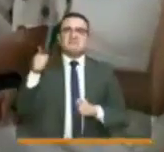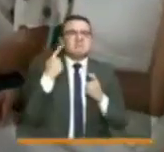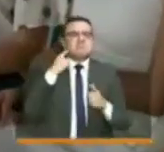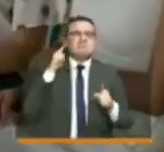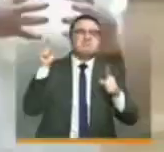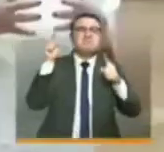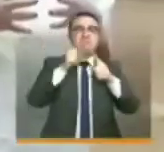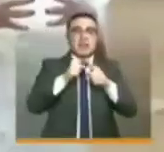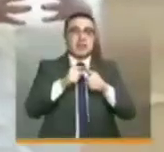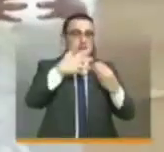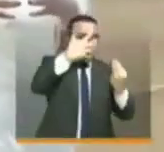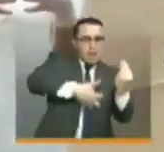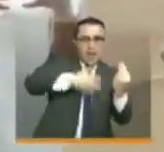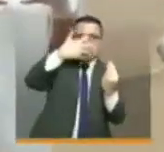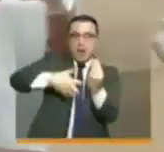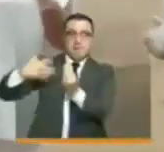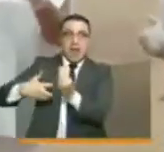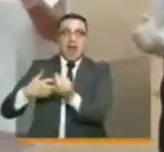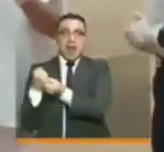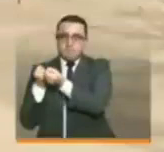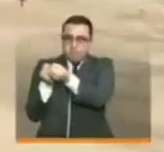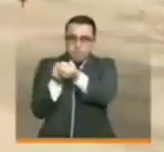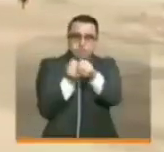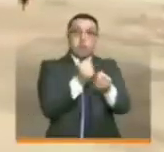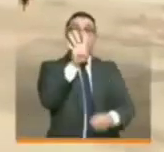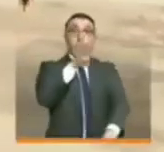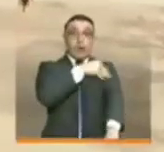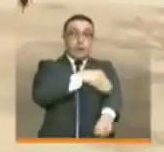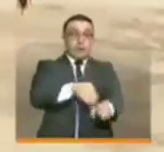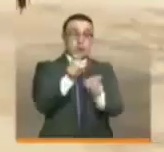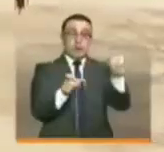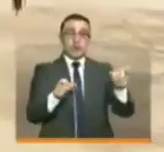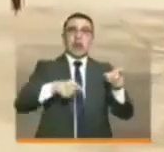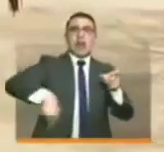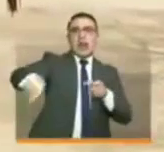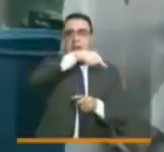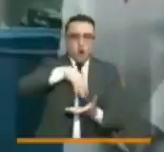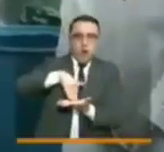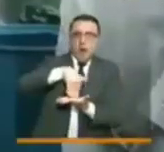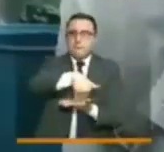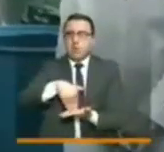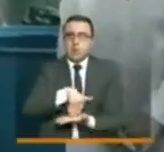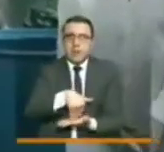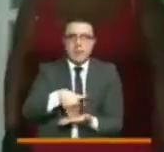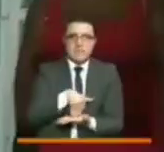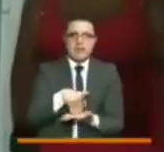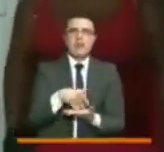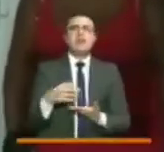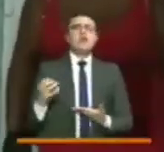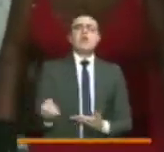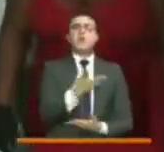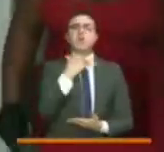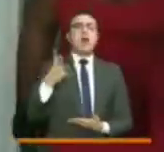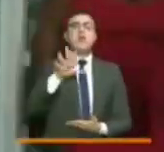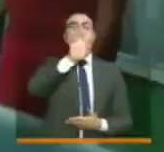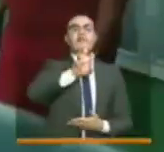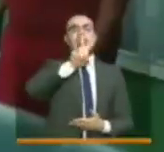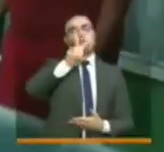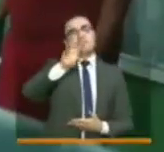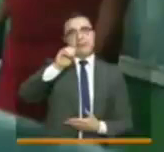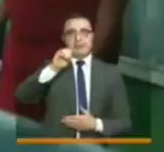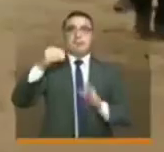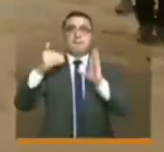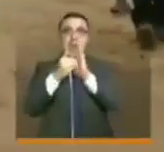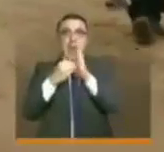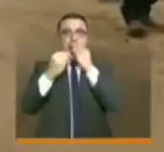articulación multisectorial ha beneficiado a 4 millones de personas en condición de vulnerabilidad con más de 920 mil